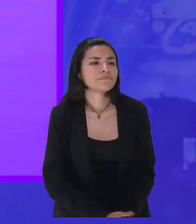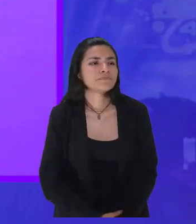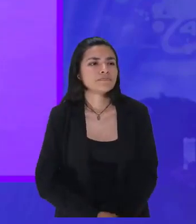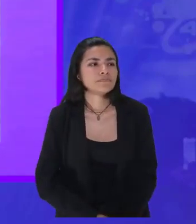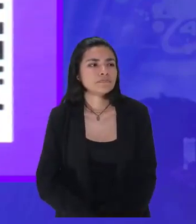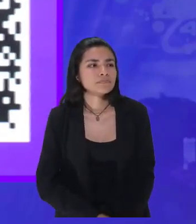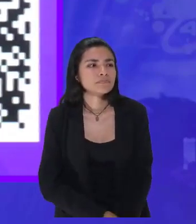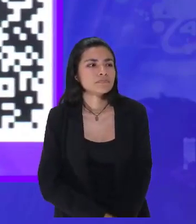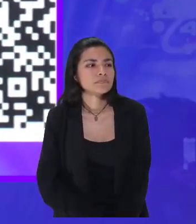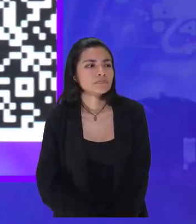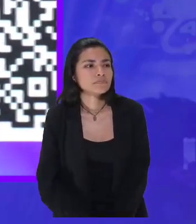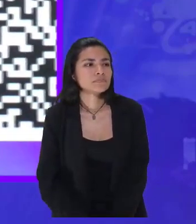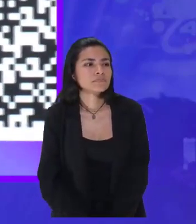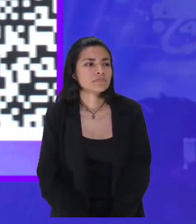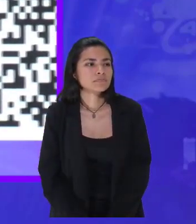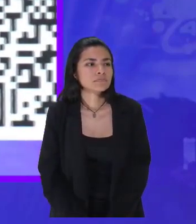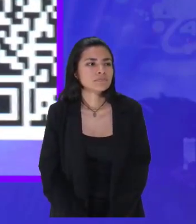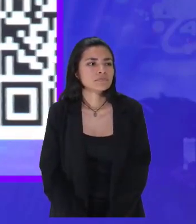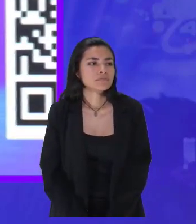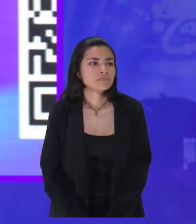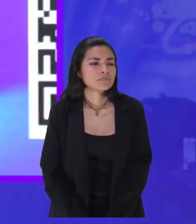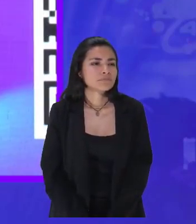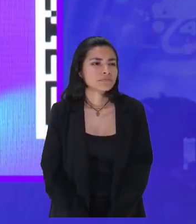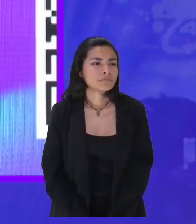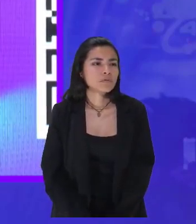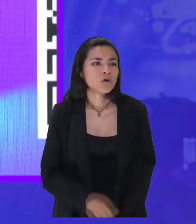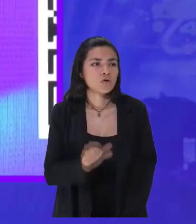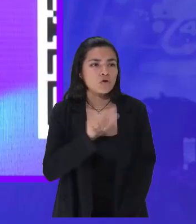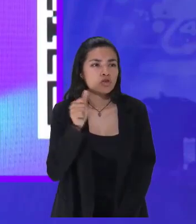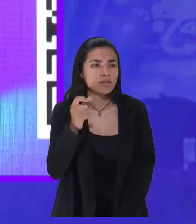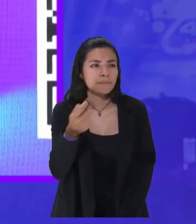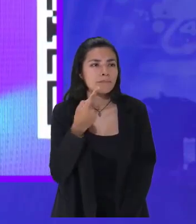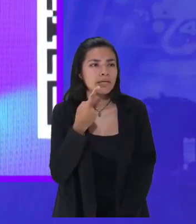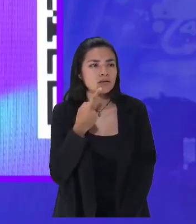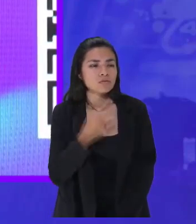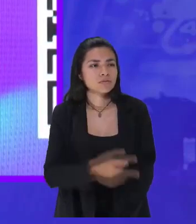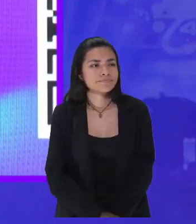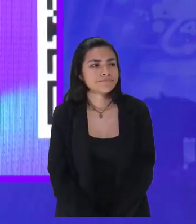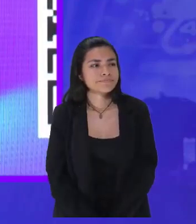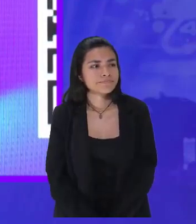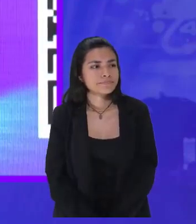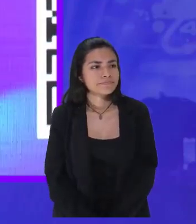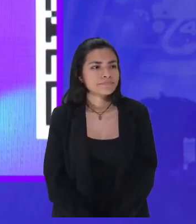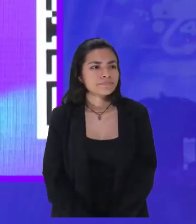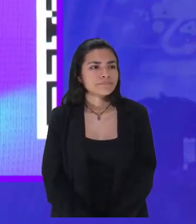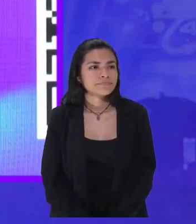Ingrid. ¿Alguna otra pregunta de nuestro amado y querido público?